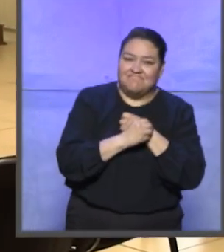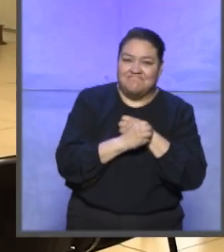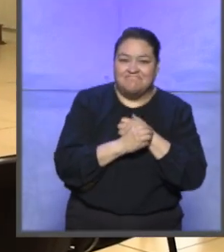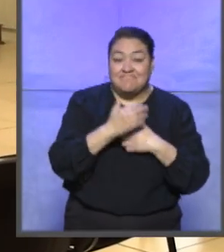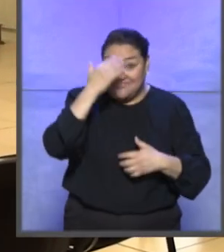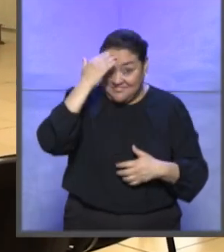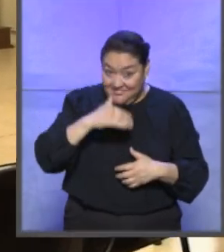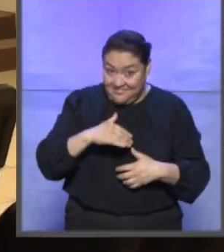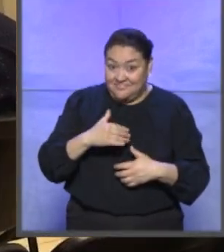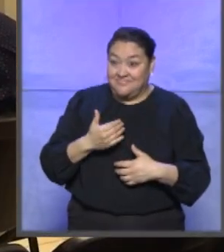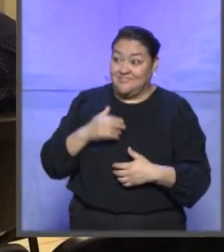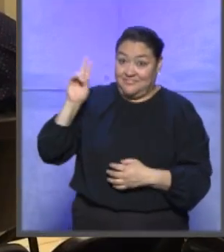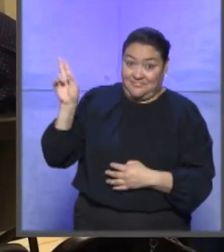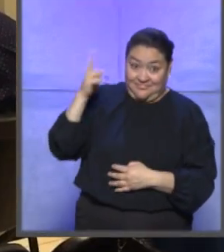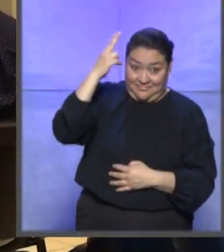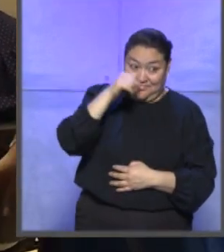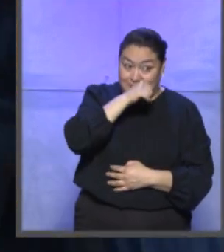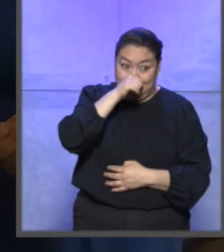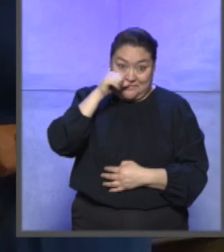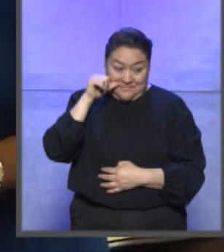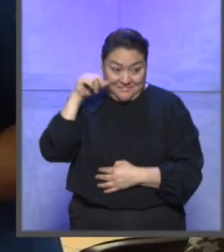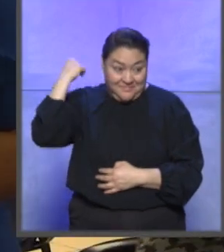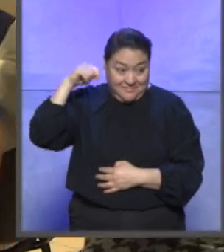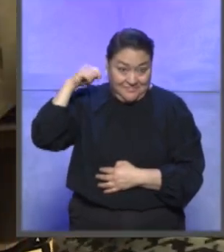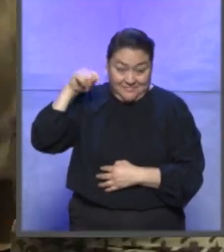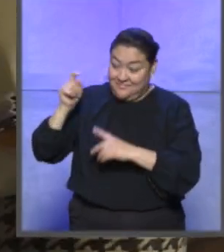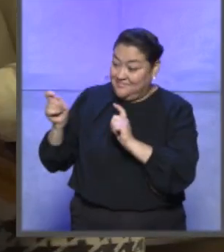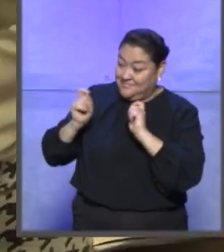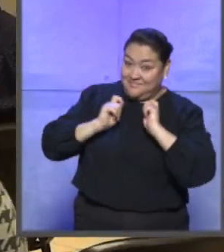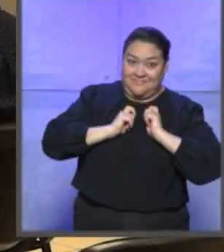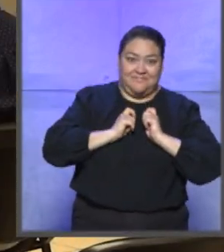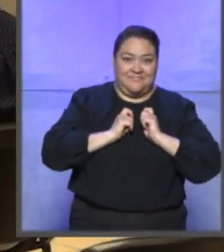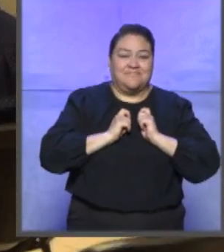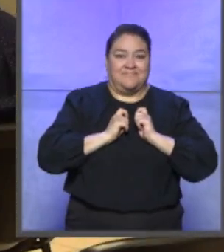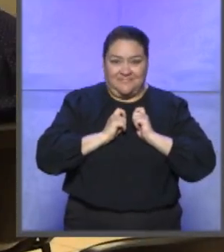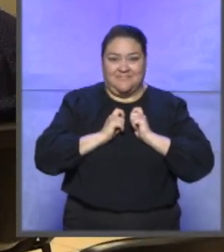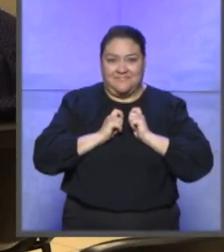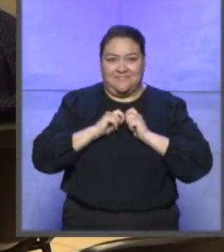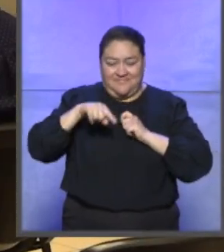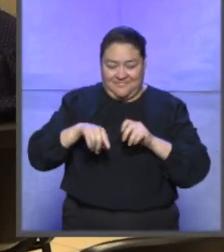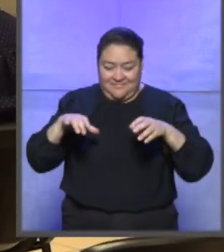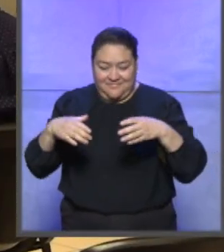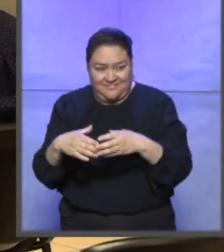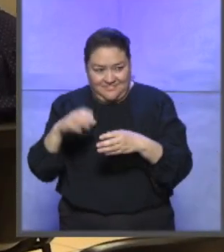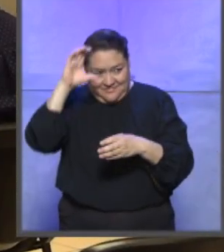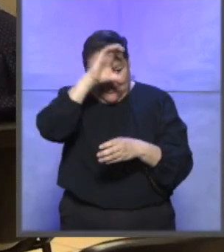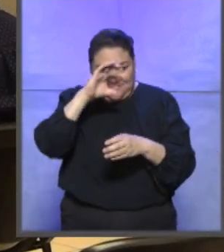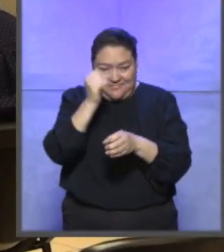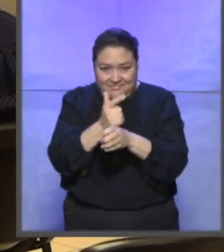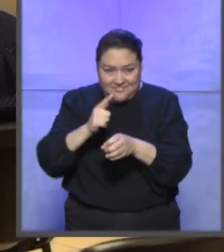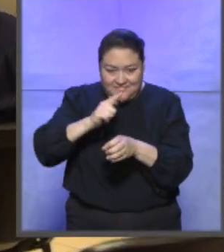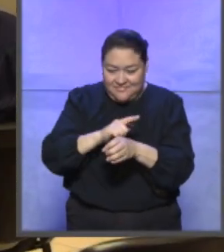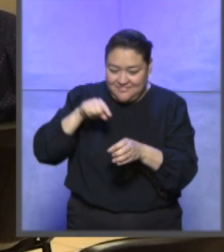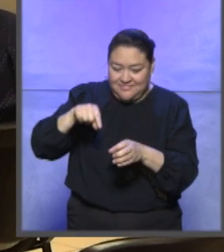Y en nombre de la Universidad Juárez Autónoma de Tabasco, específicamente de esta División Académica